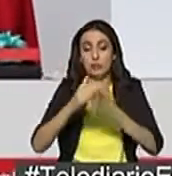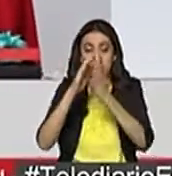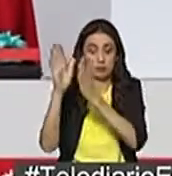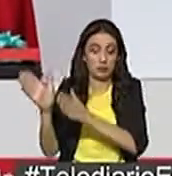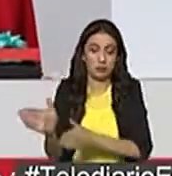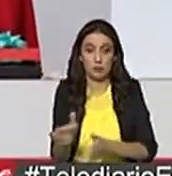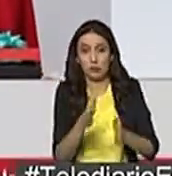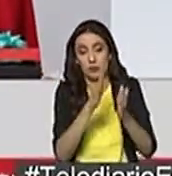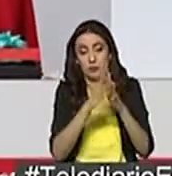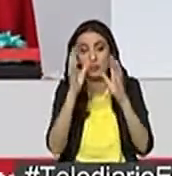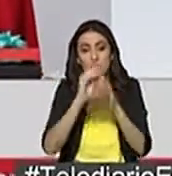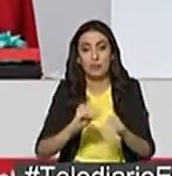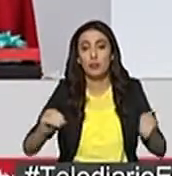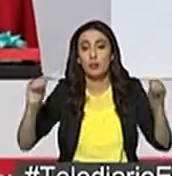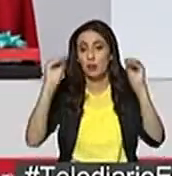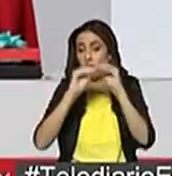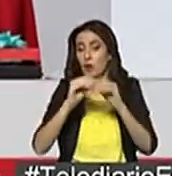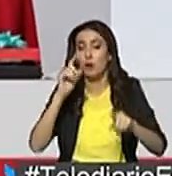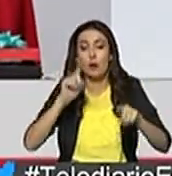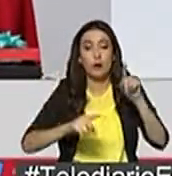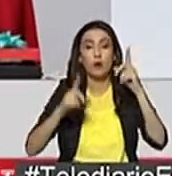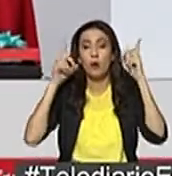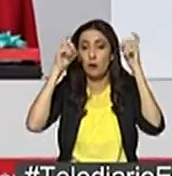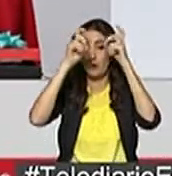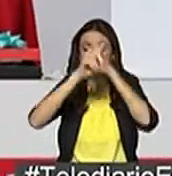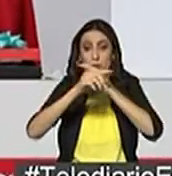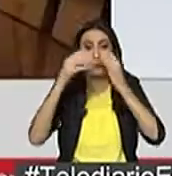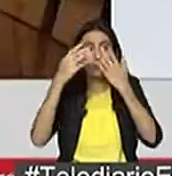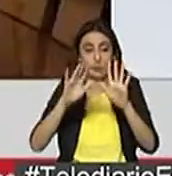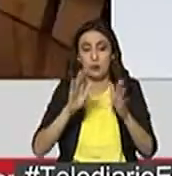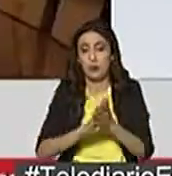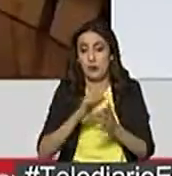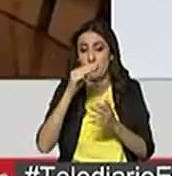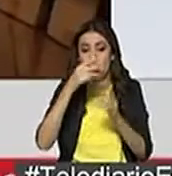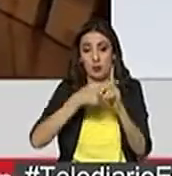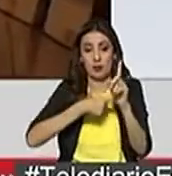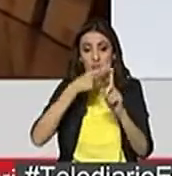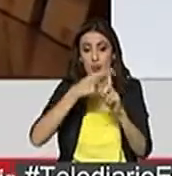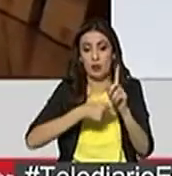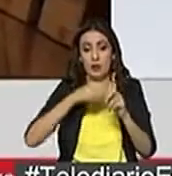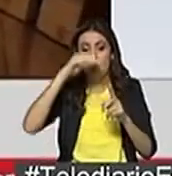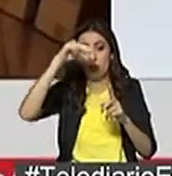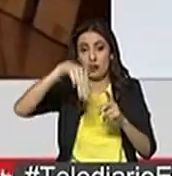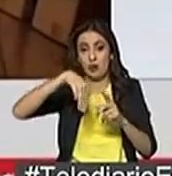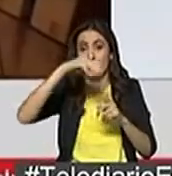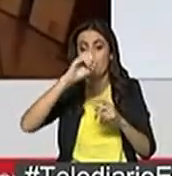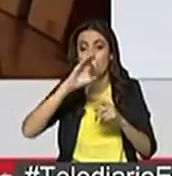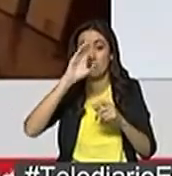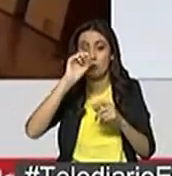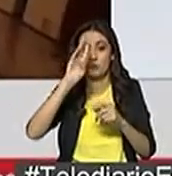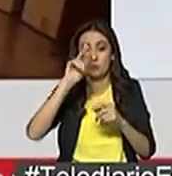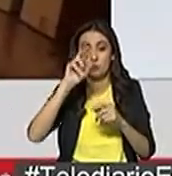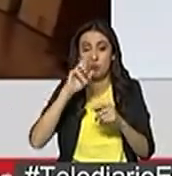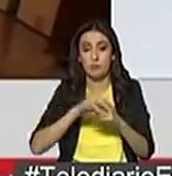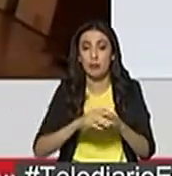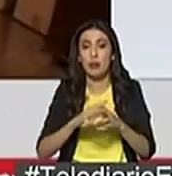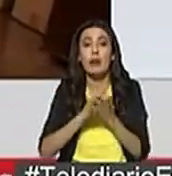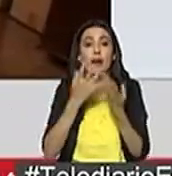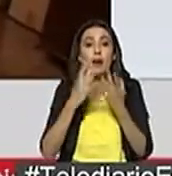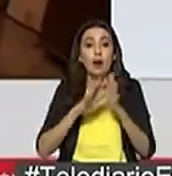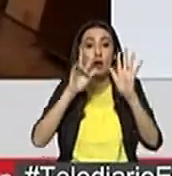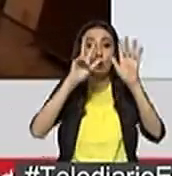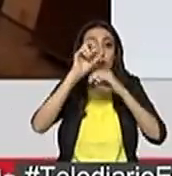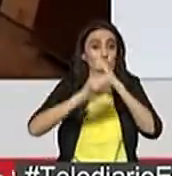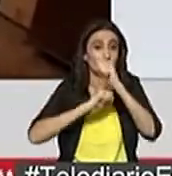jornadas de protesta vividas en el país a inicios del mes de octubre. La niña de tan solo 8 años contó lo que ella y